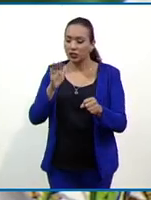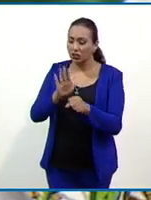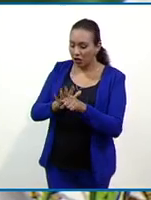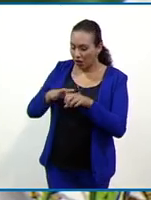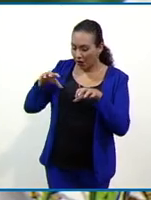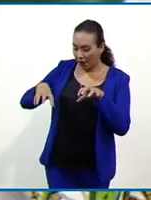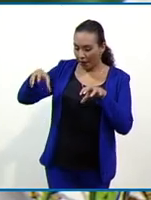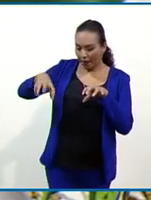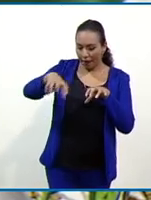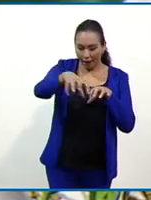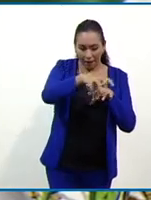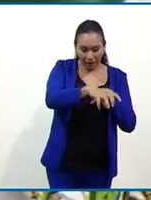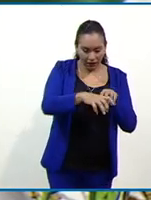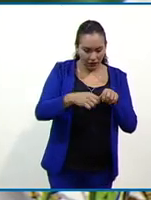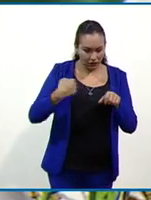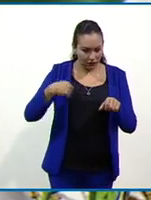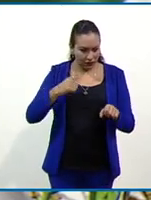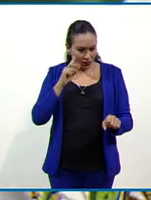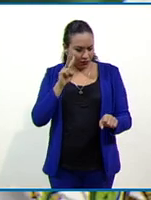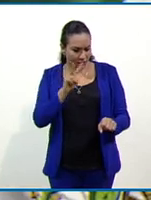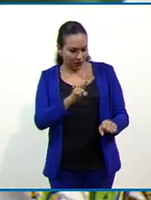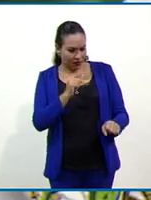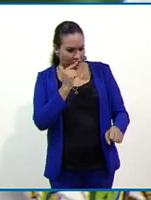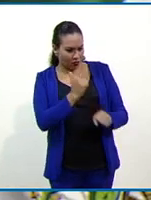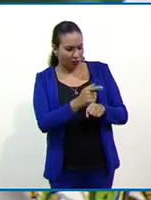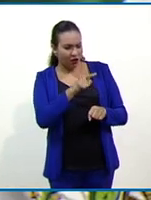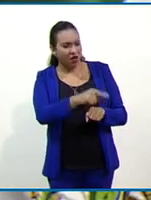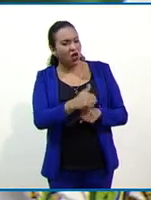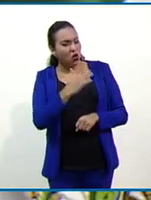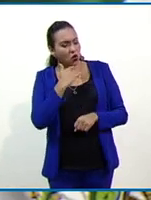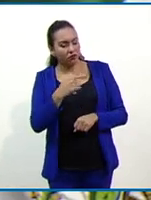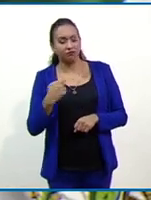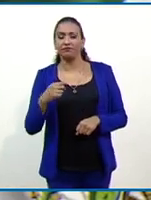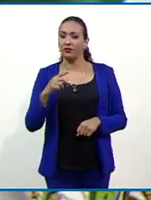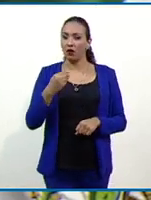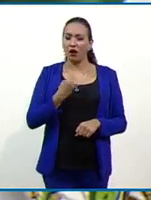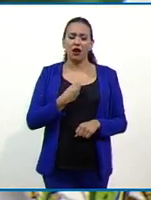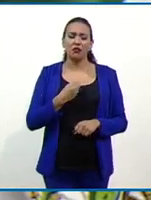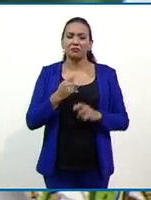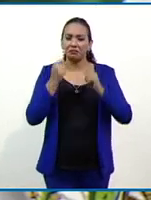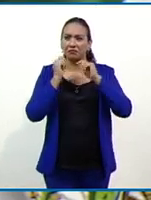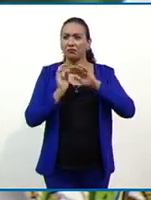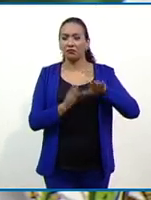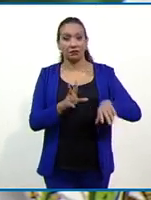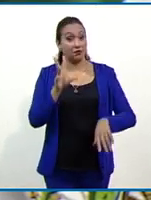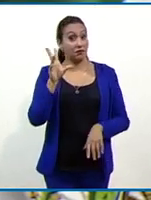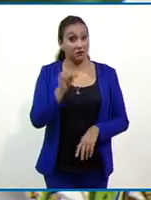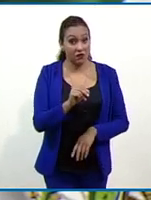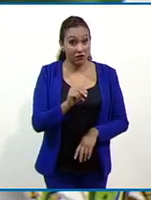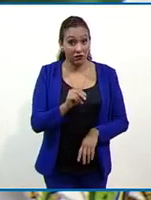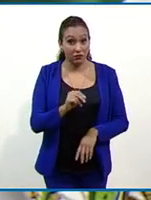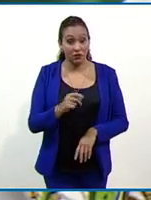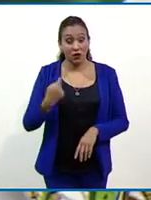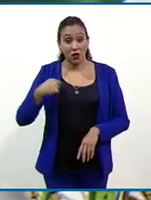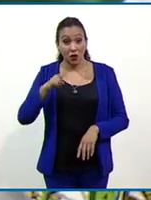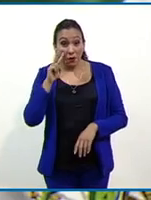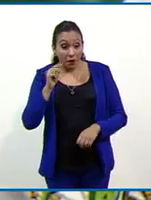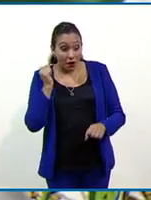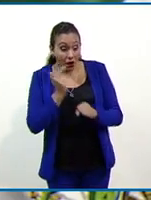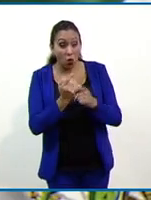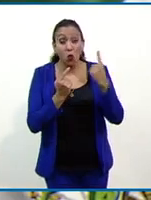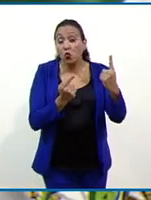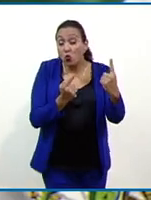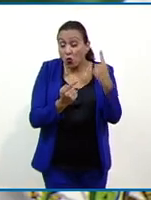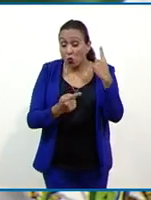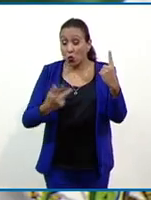áreas jurisdiccionales, porque eso, una persona que sea corrupta,